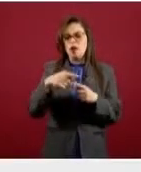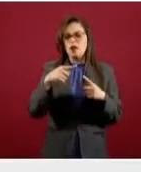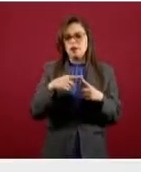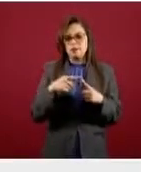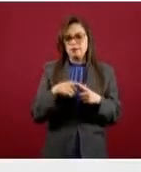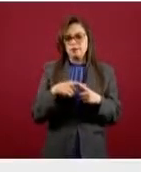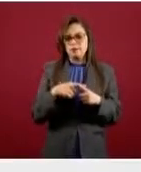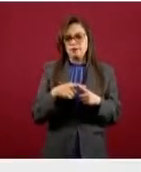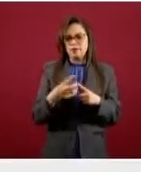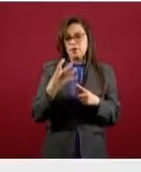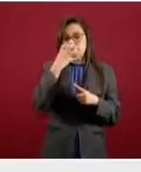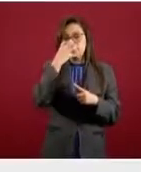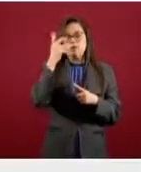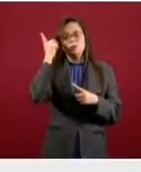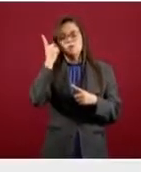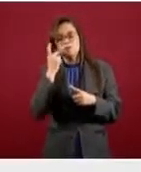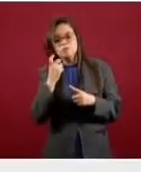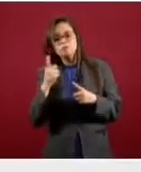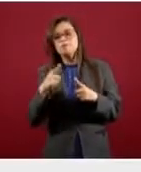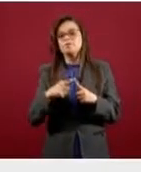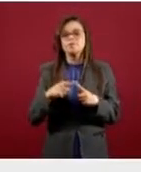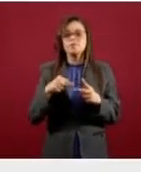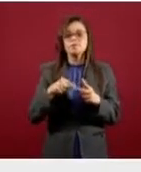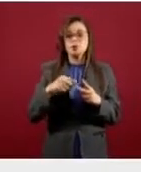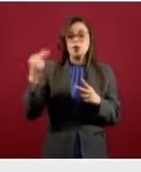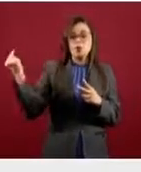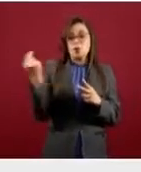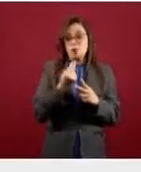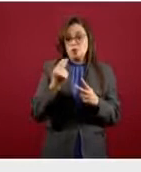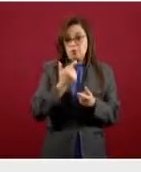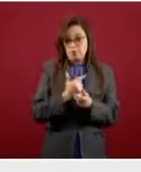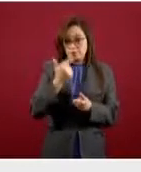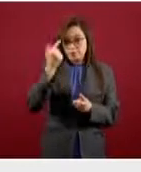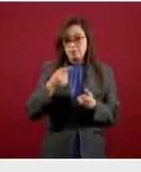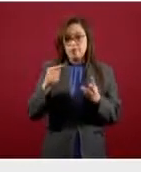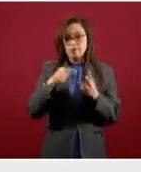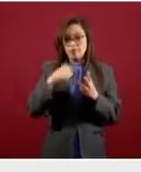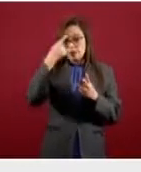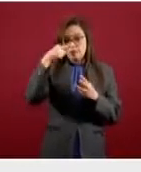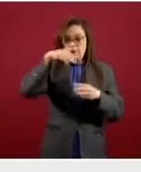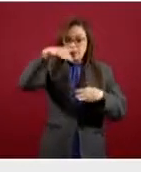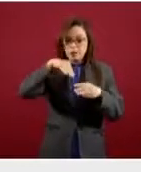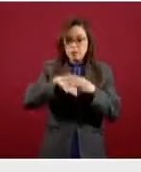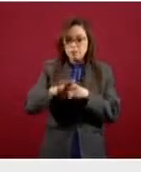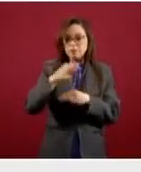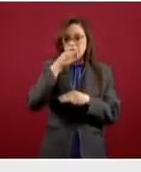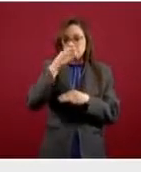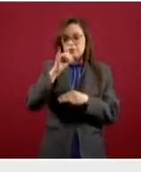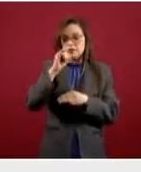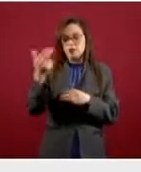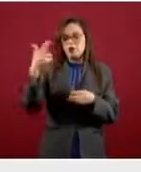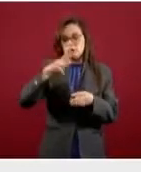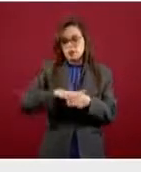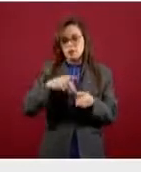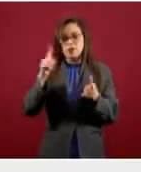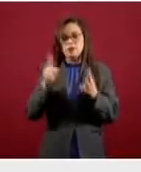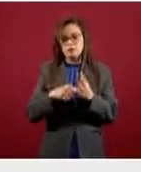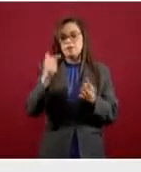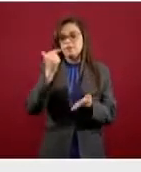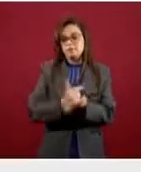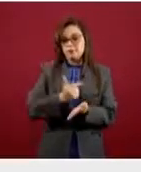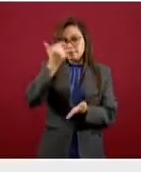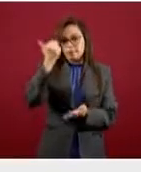son anestesiólogos, urgenciólogos, internistas, especialistas en terapia intensiva y